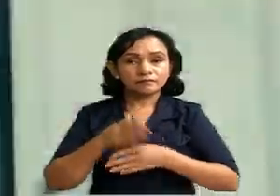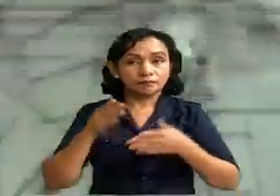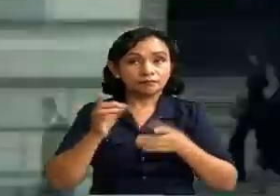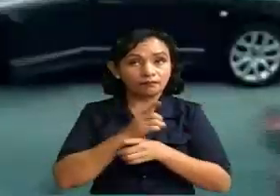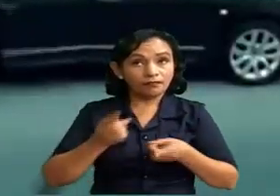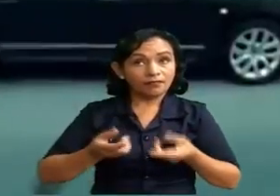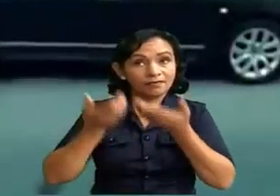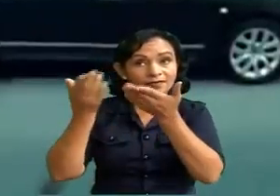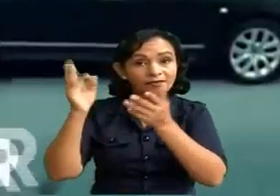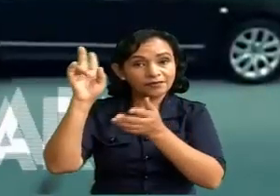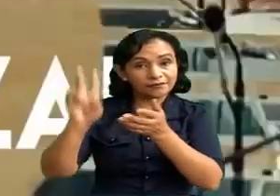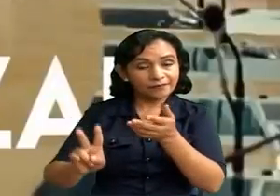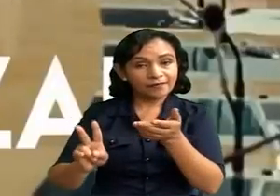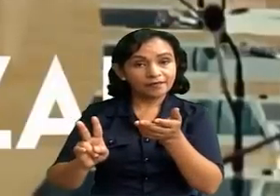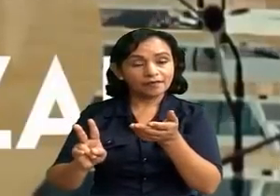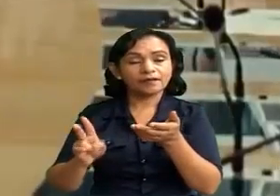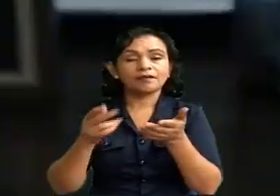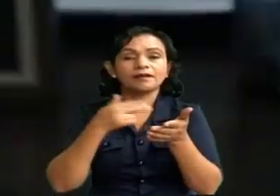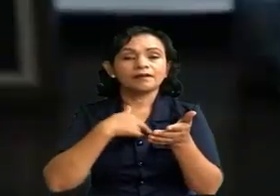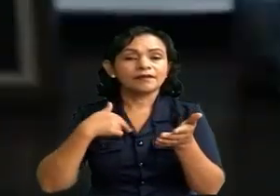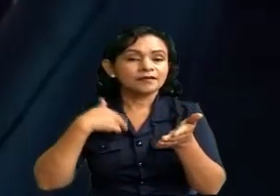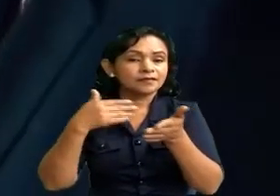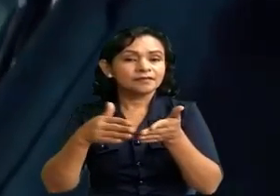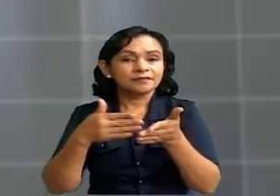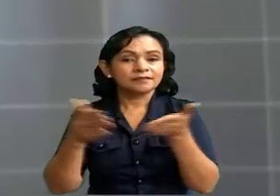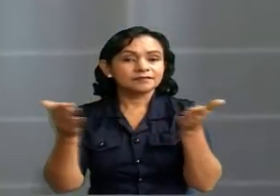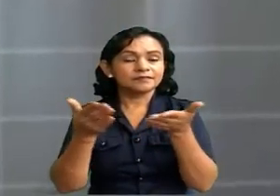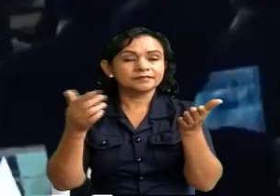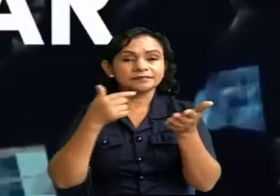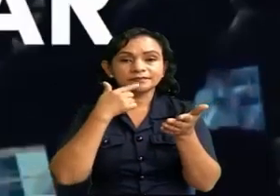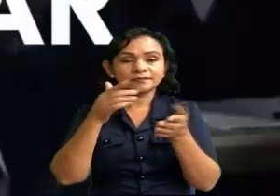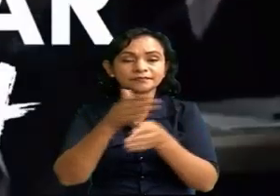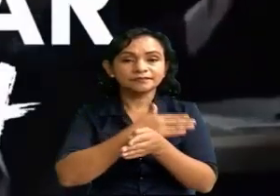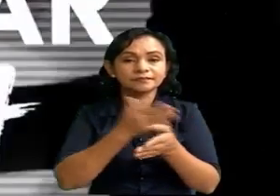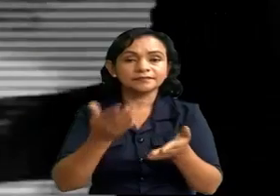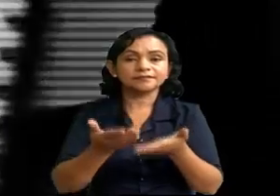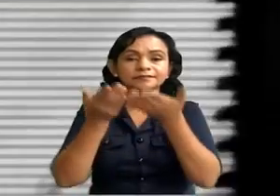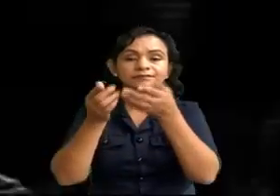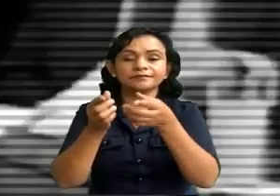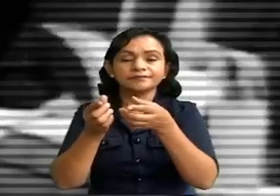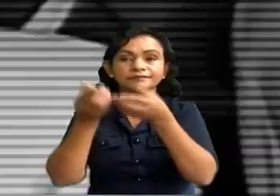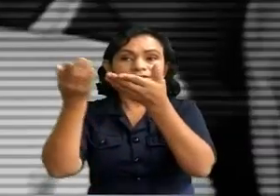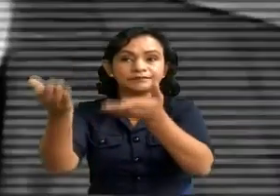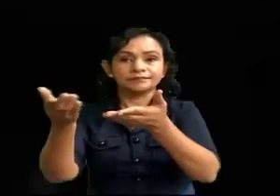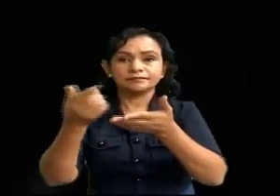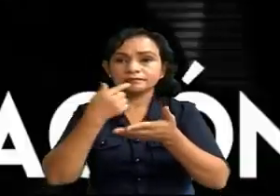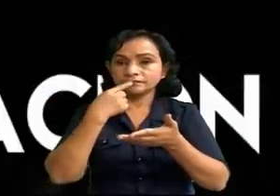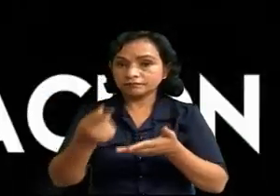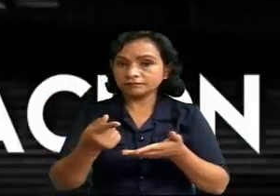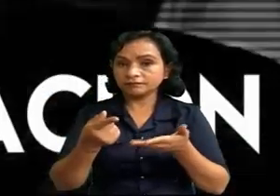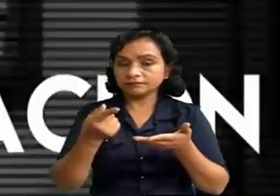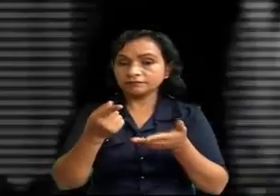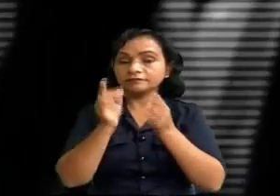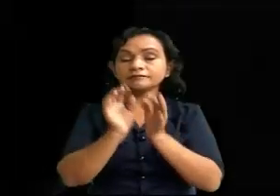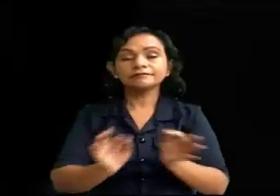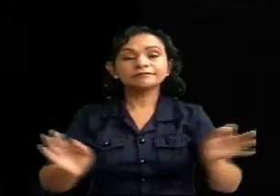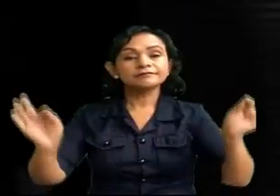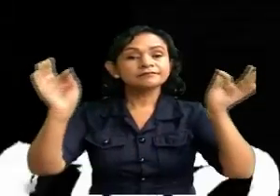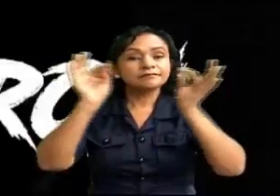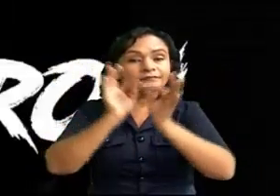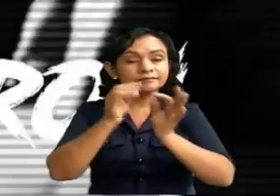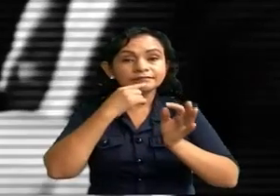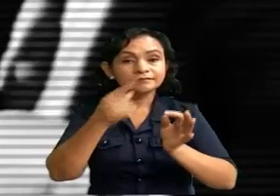por tanto había que flexibilizar, como aquí se hizo para entregar la faja. Porque eso se nos decía, era la fundamentación